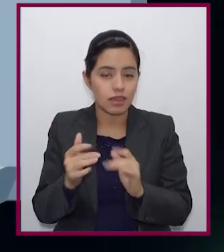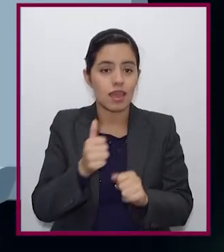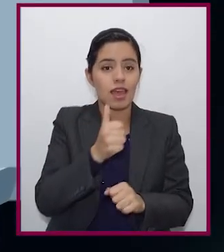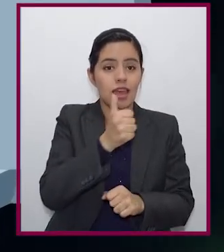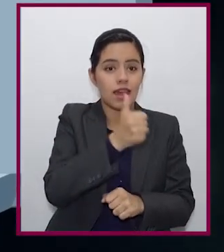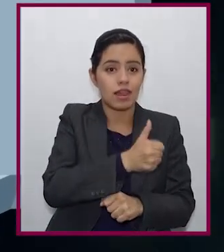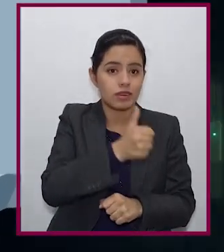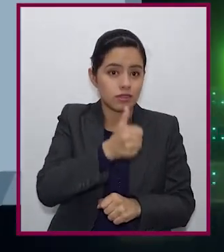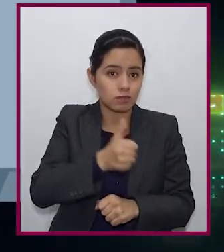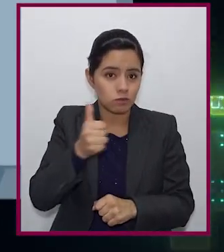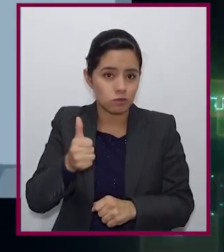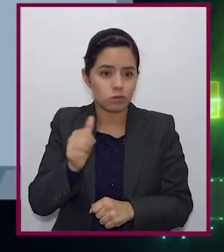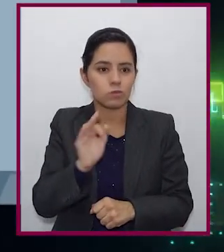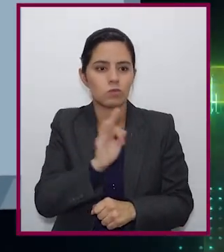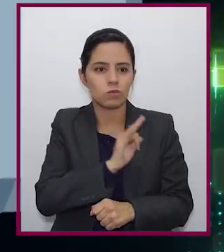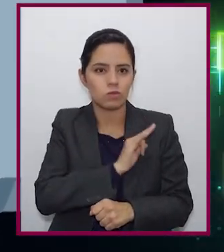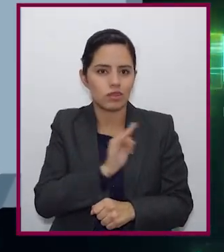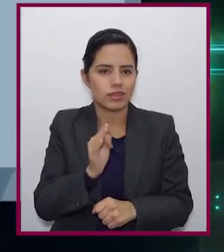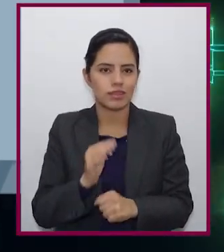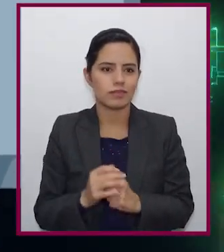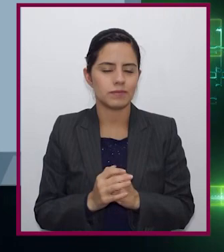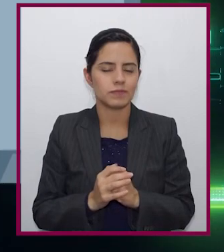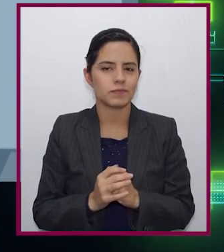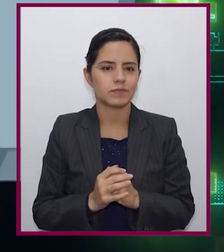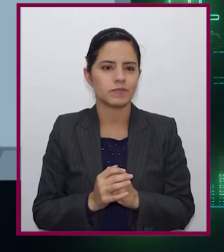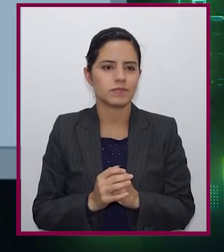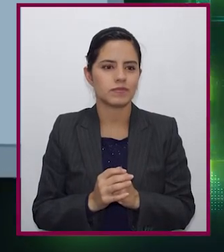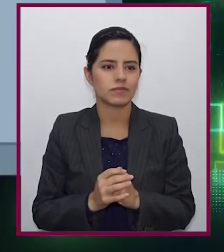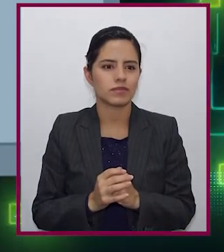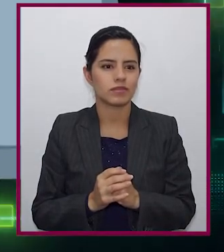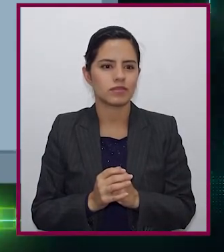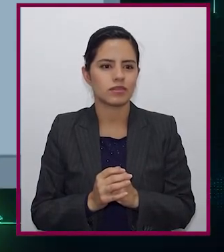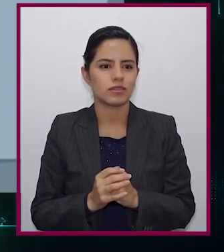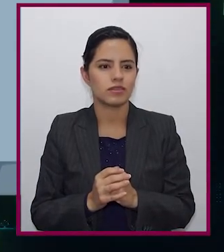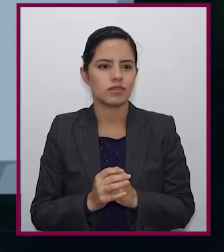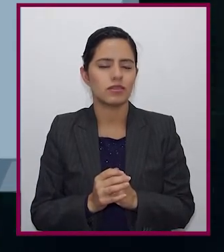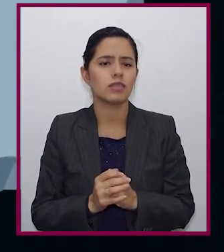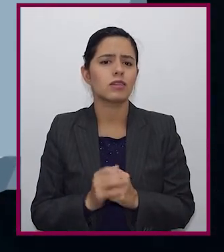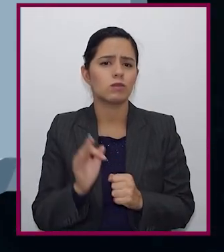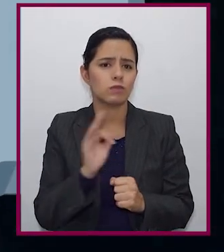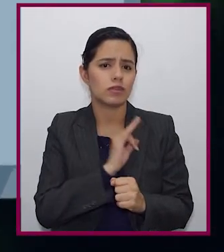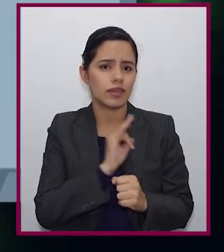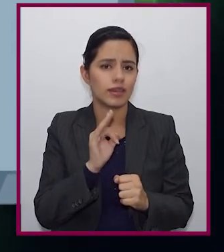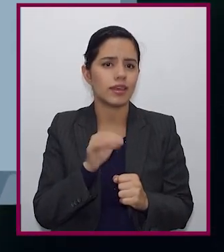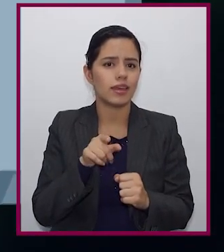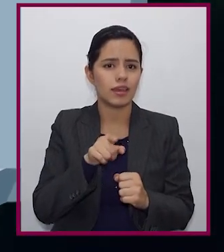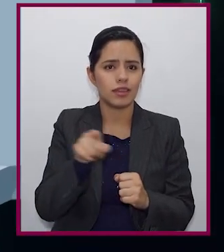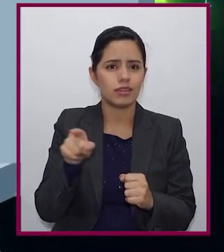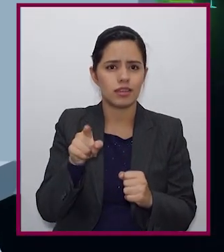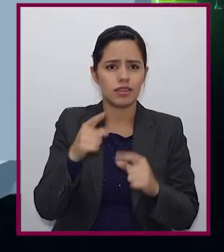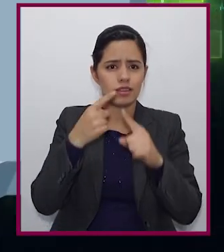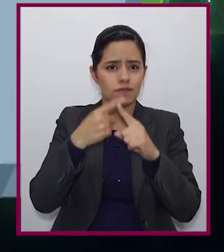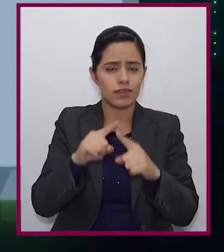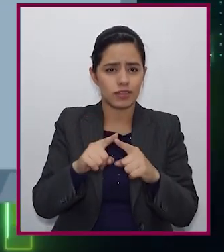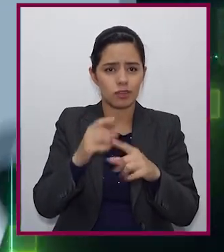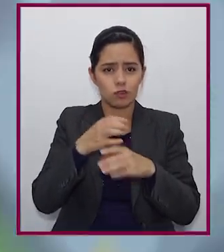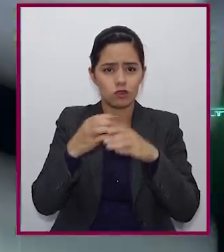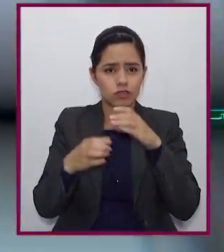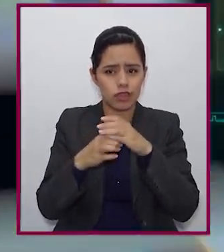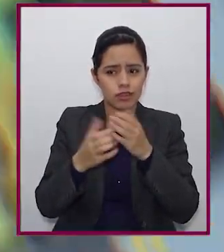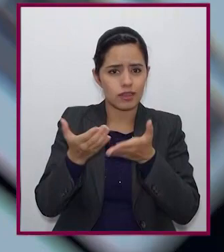uno de estos objetos puede generar una gran cantidad de implementaciones y de interacciones con los otros